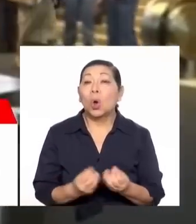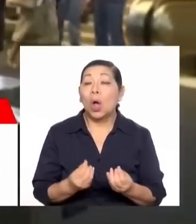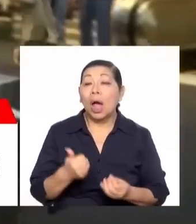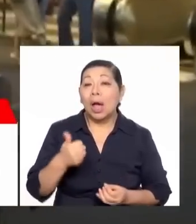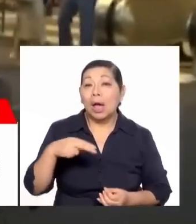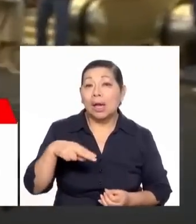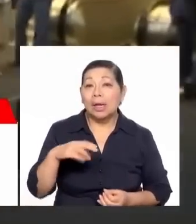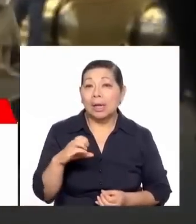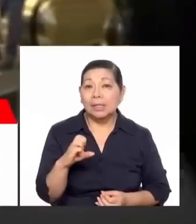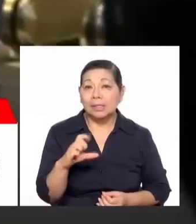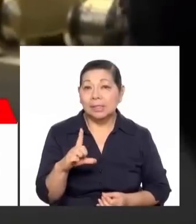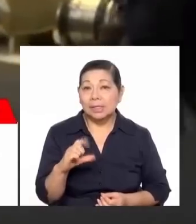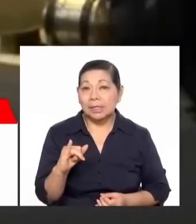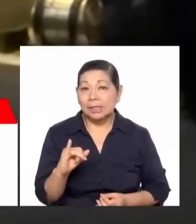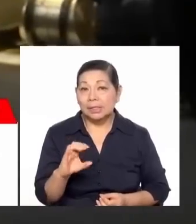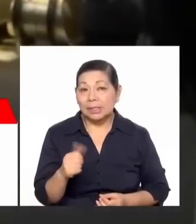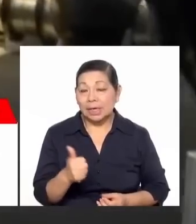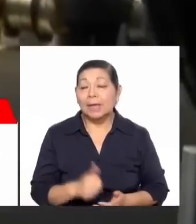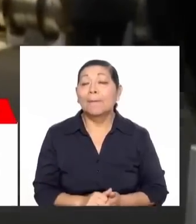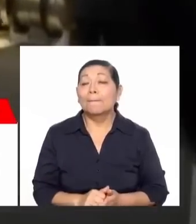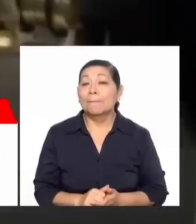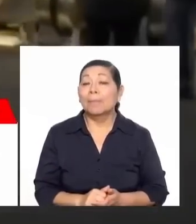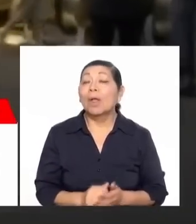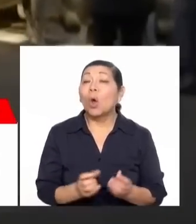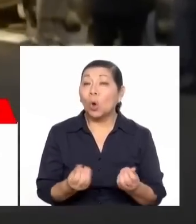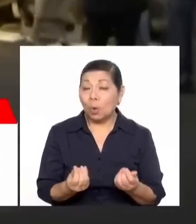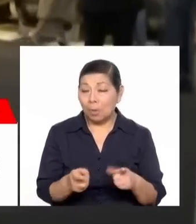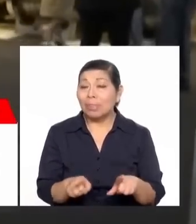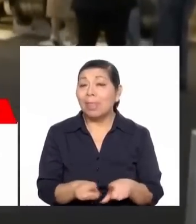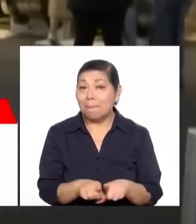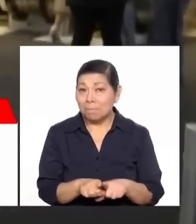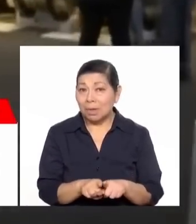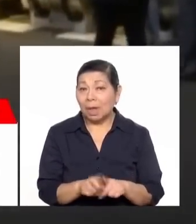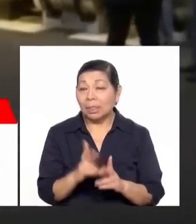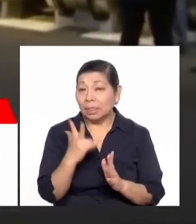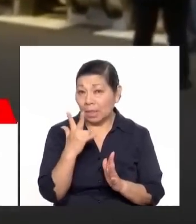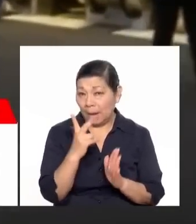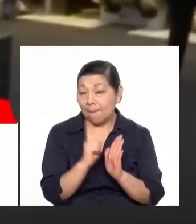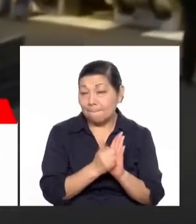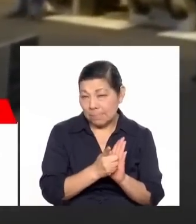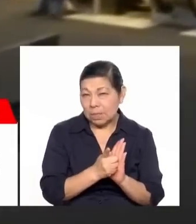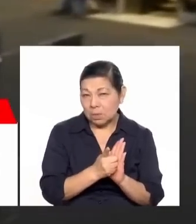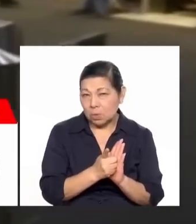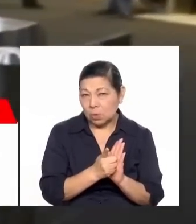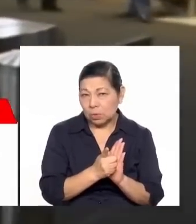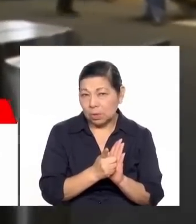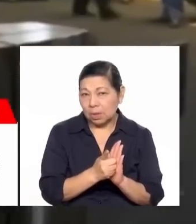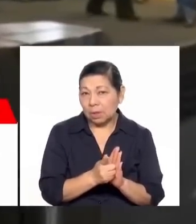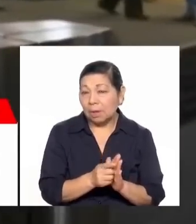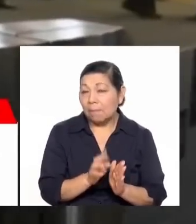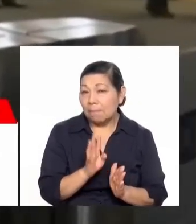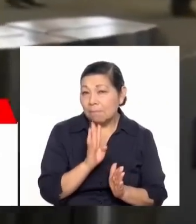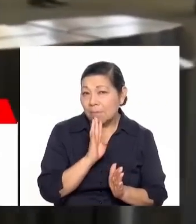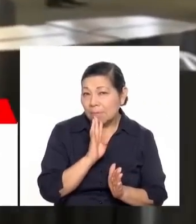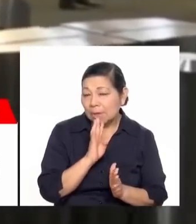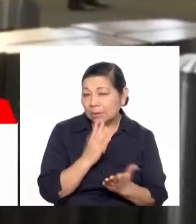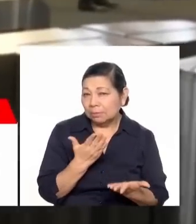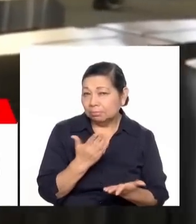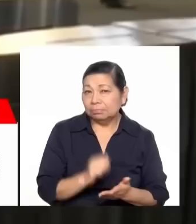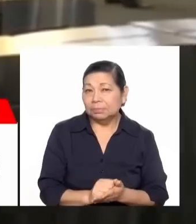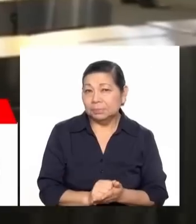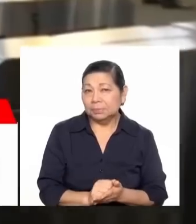Ana Cecilia Gervasi, y va a tener 3 minutos la presidenta Dina Boluarte